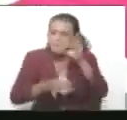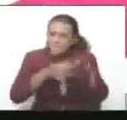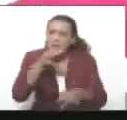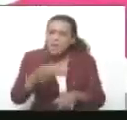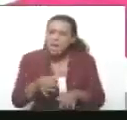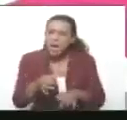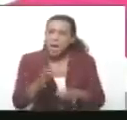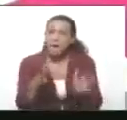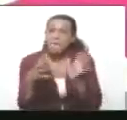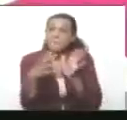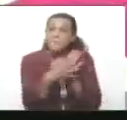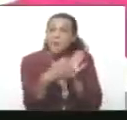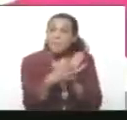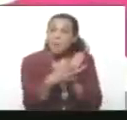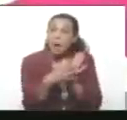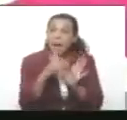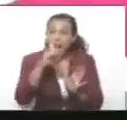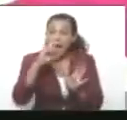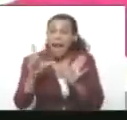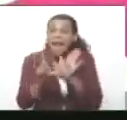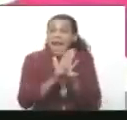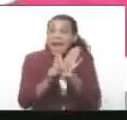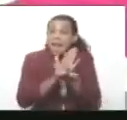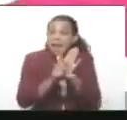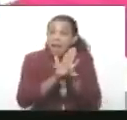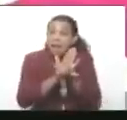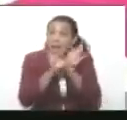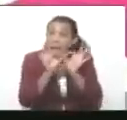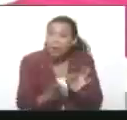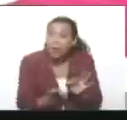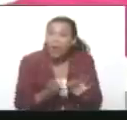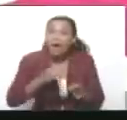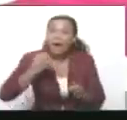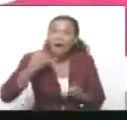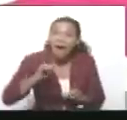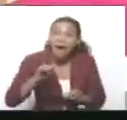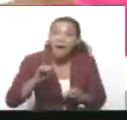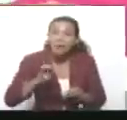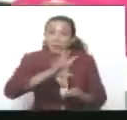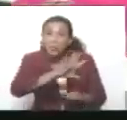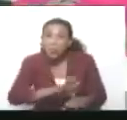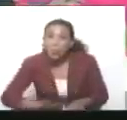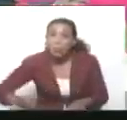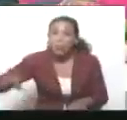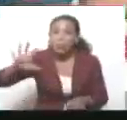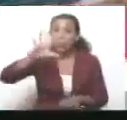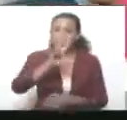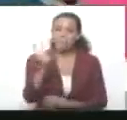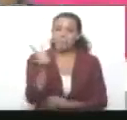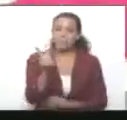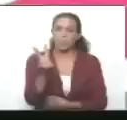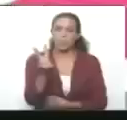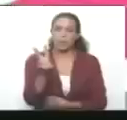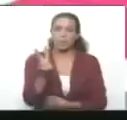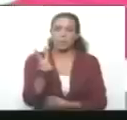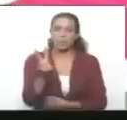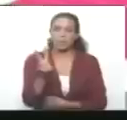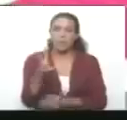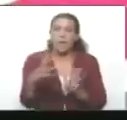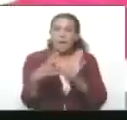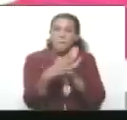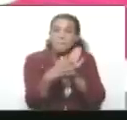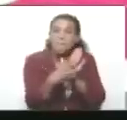el primer mapa legal que existe sobre todo este territorio es el mapa